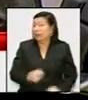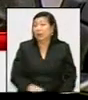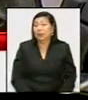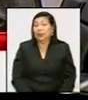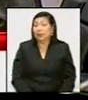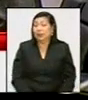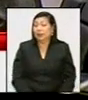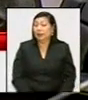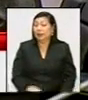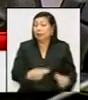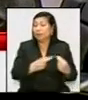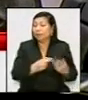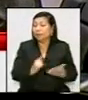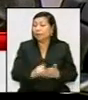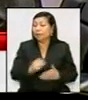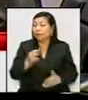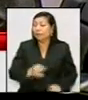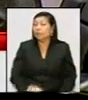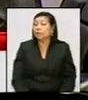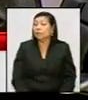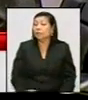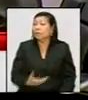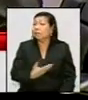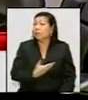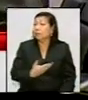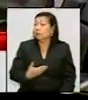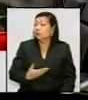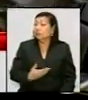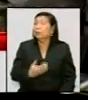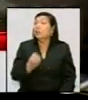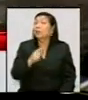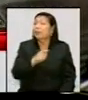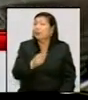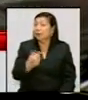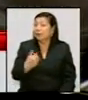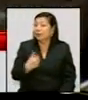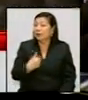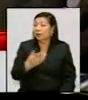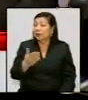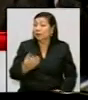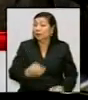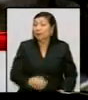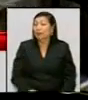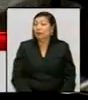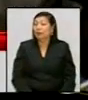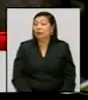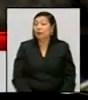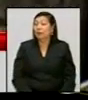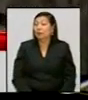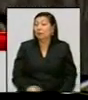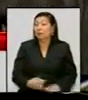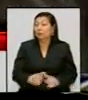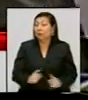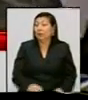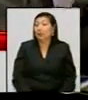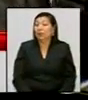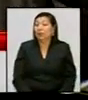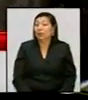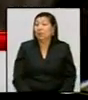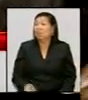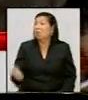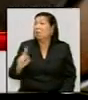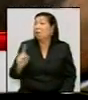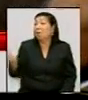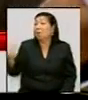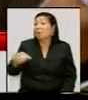presidente, es responsabilidad exclusivamente del Ejecutivo, porque ellos tienen la partida presupuestal, pero sin embargo no vienen